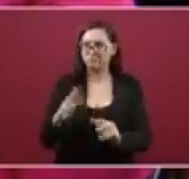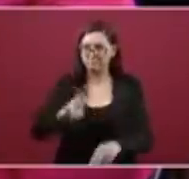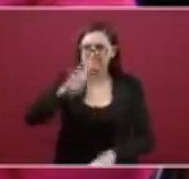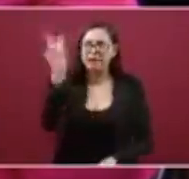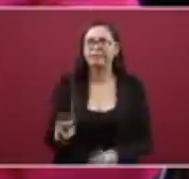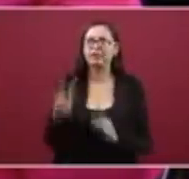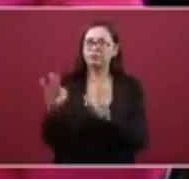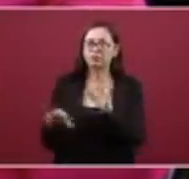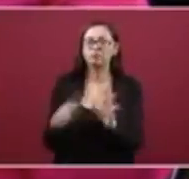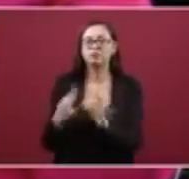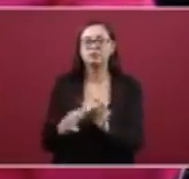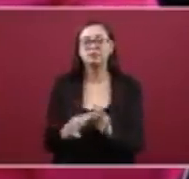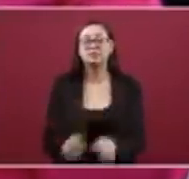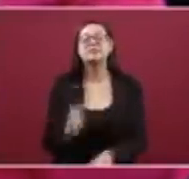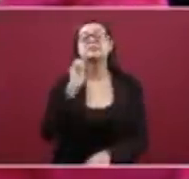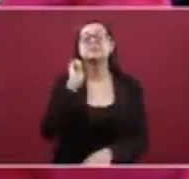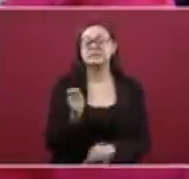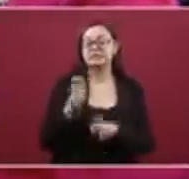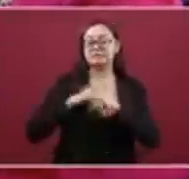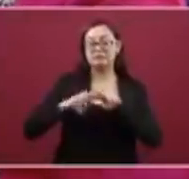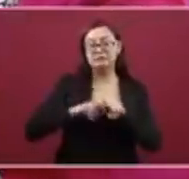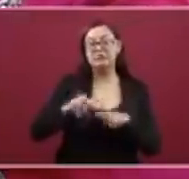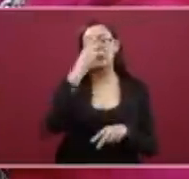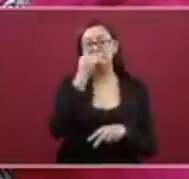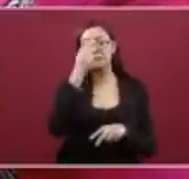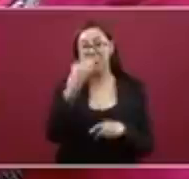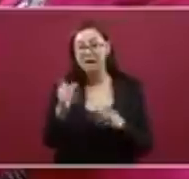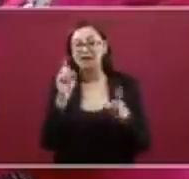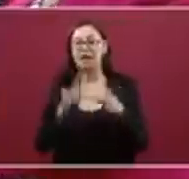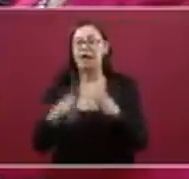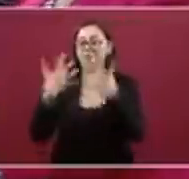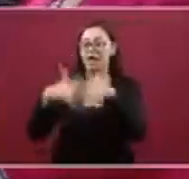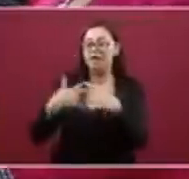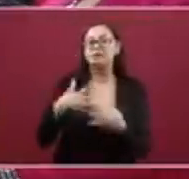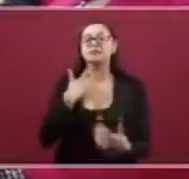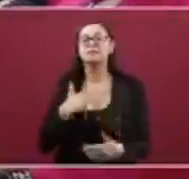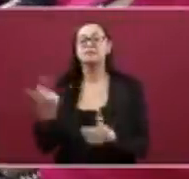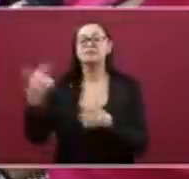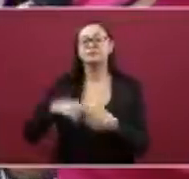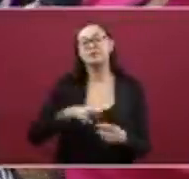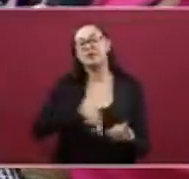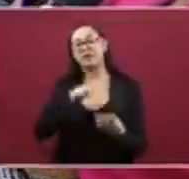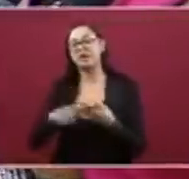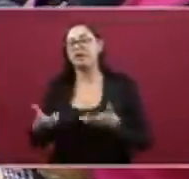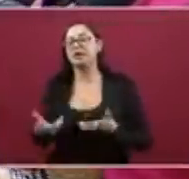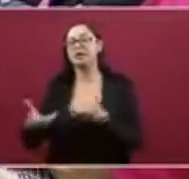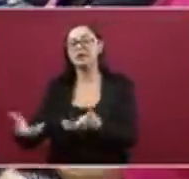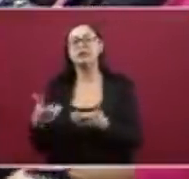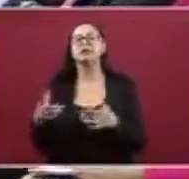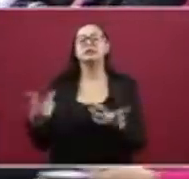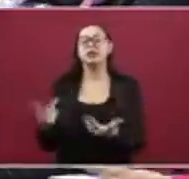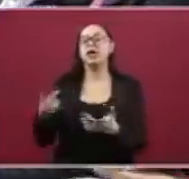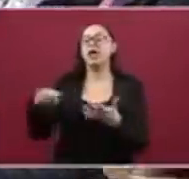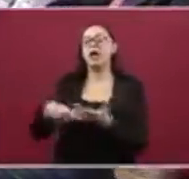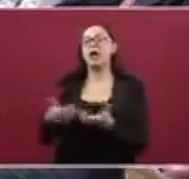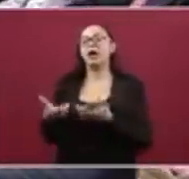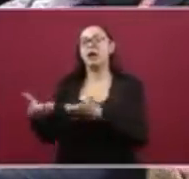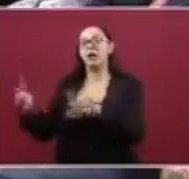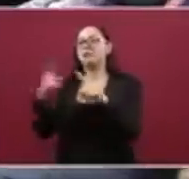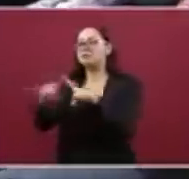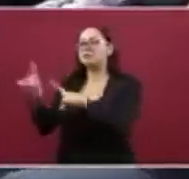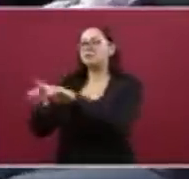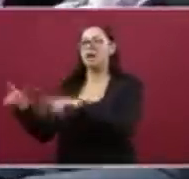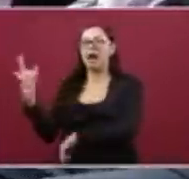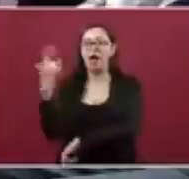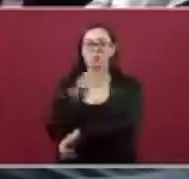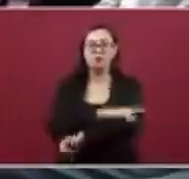el tren maya la refinería el corredor transístmico las carreteras el aeropuerto y todo lo